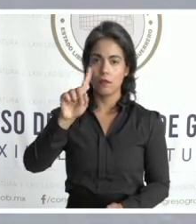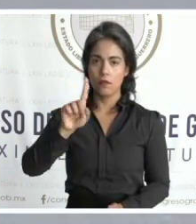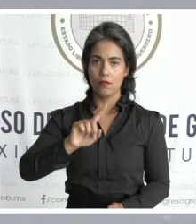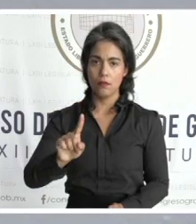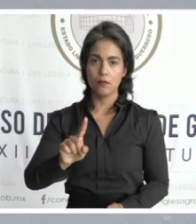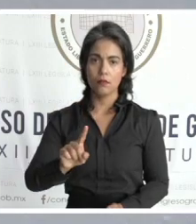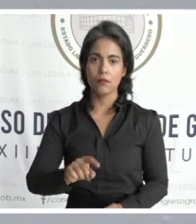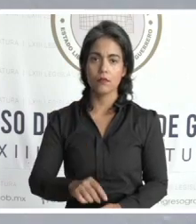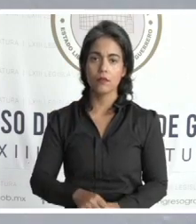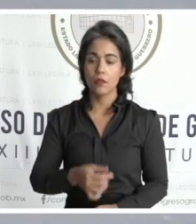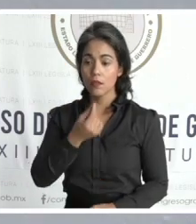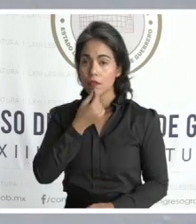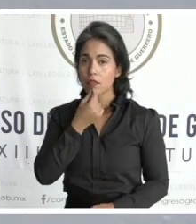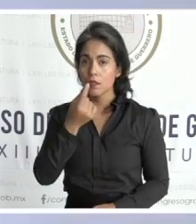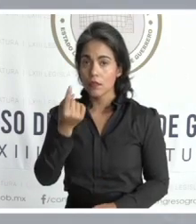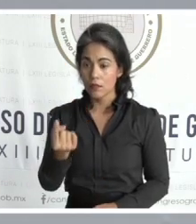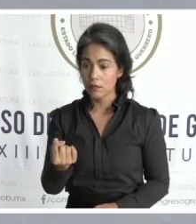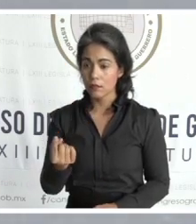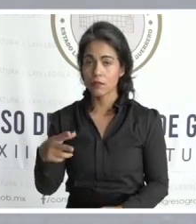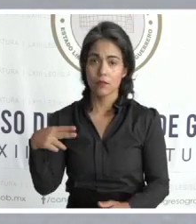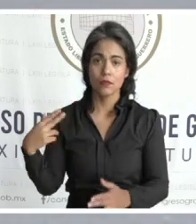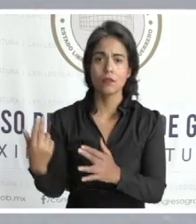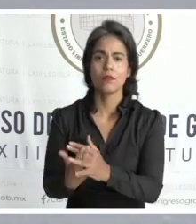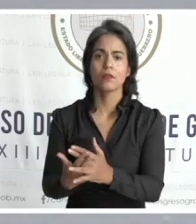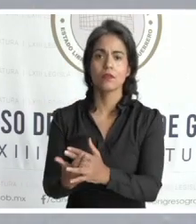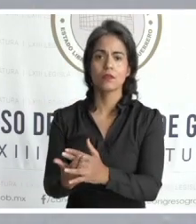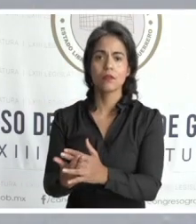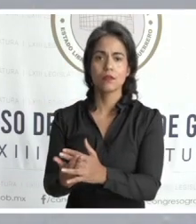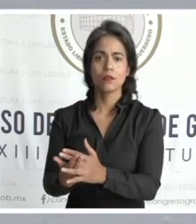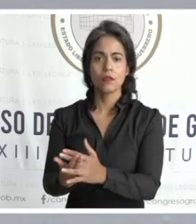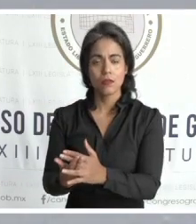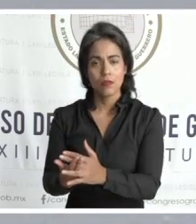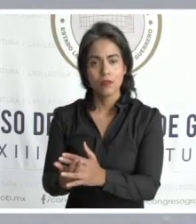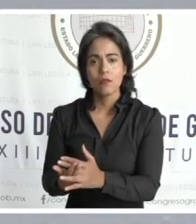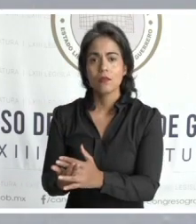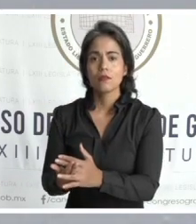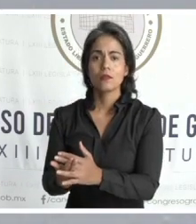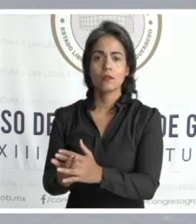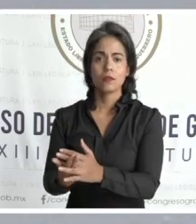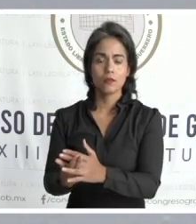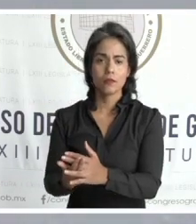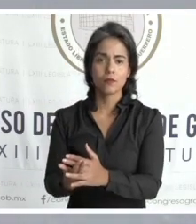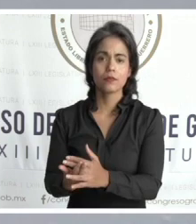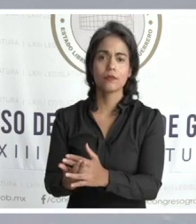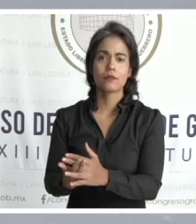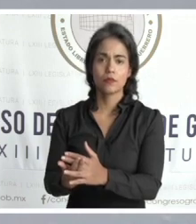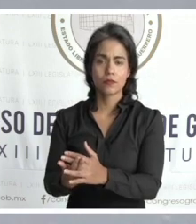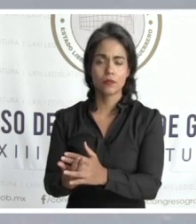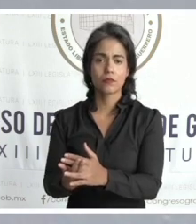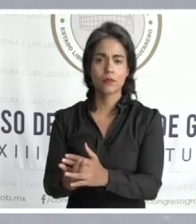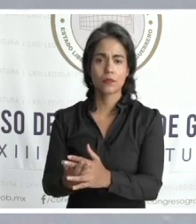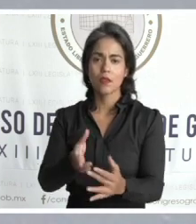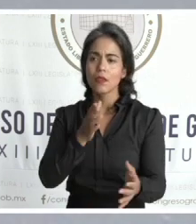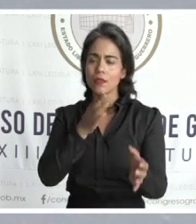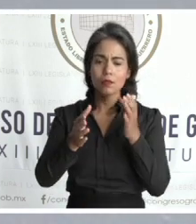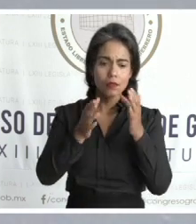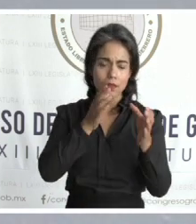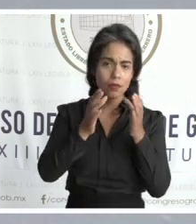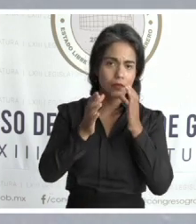Se le arrebató la vida a un ser inocente. Lo publicado en medios